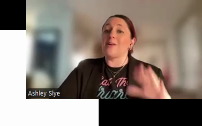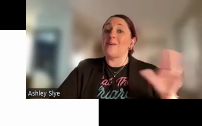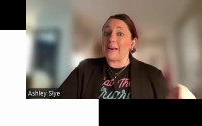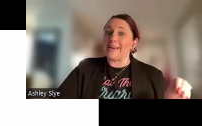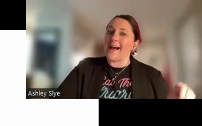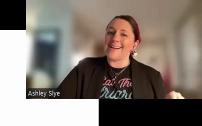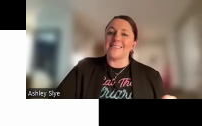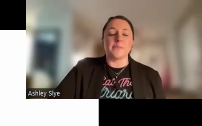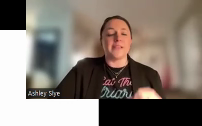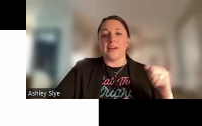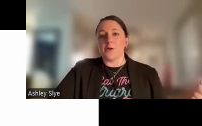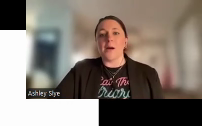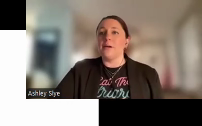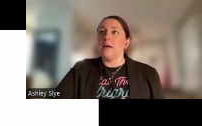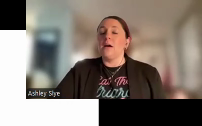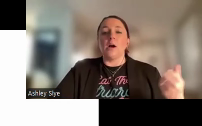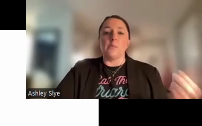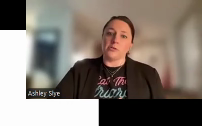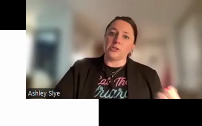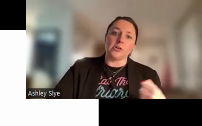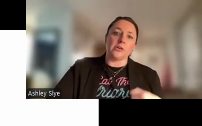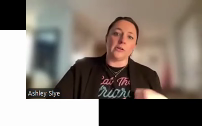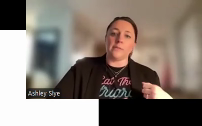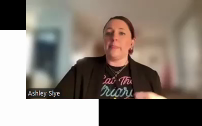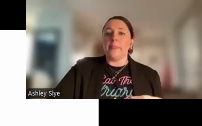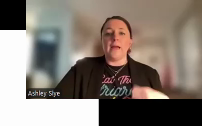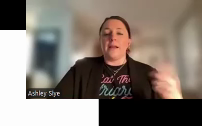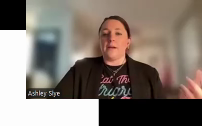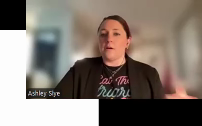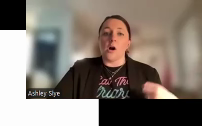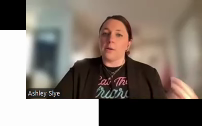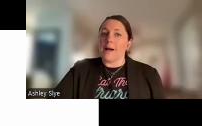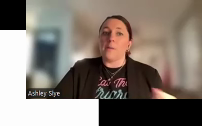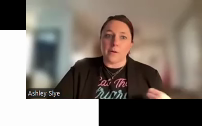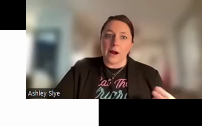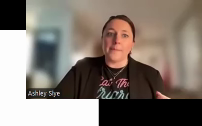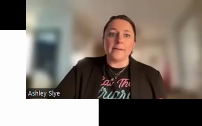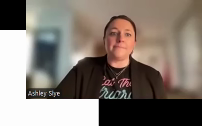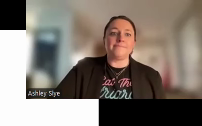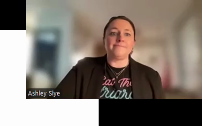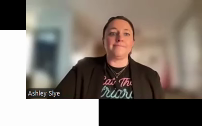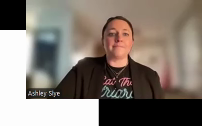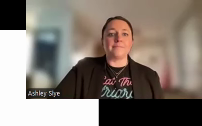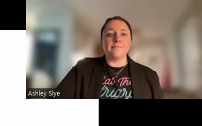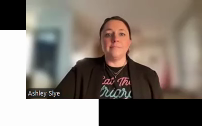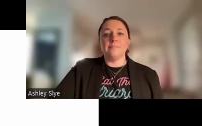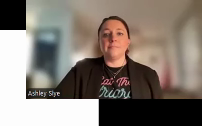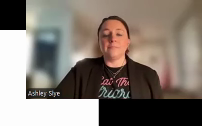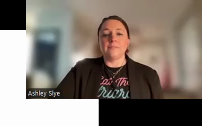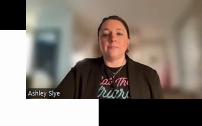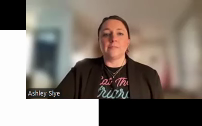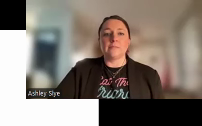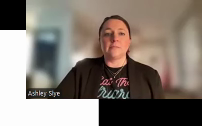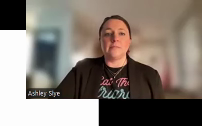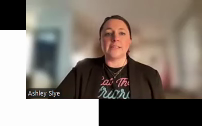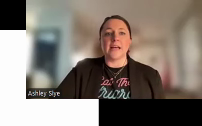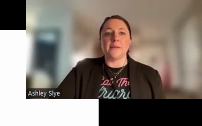información y tal vez no se tiene ni siquiera que preguntar de forma directa, simplemente pueden proporcionar